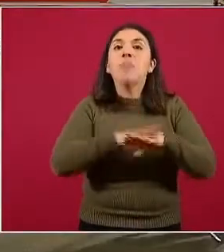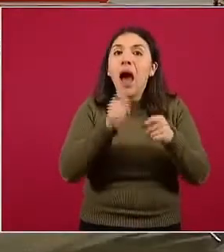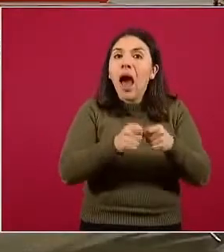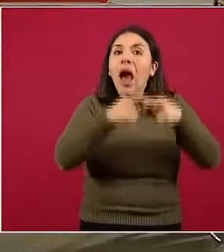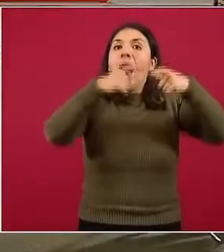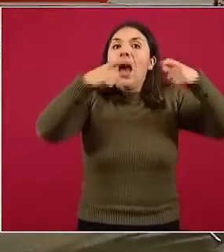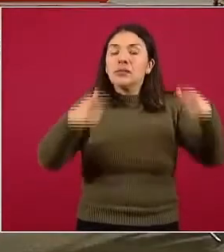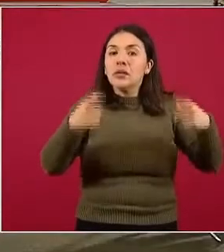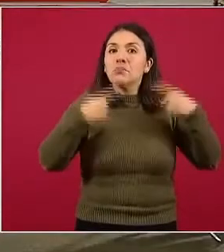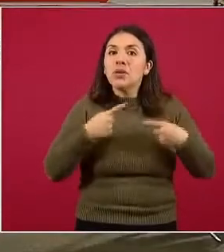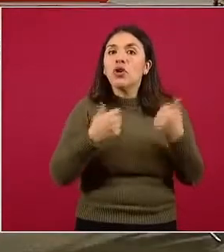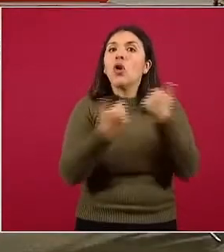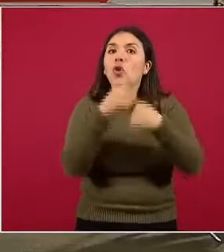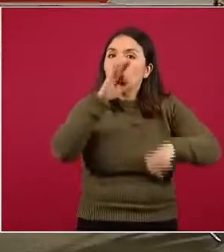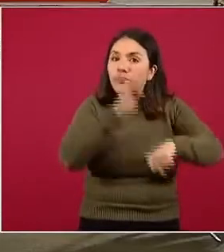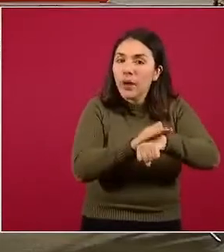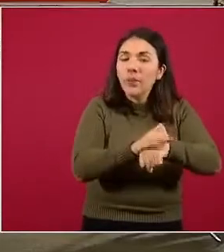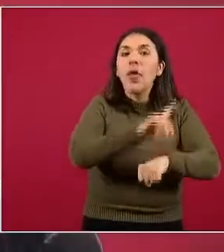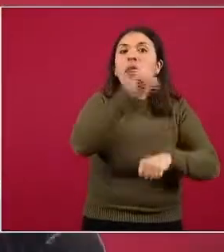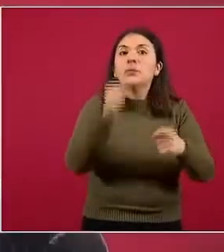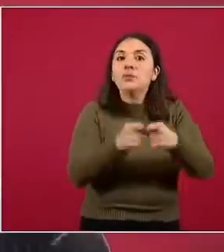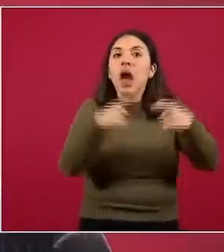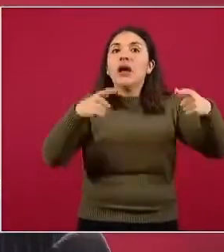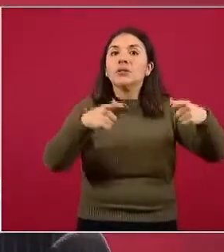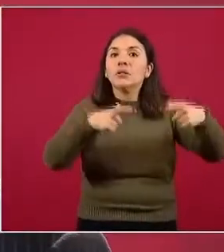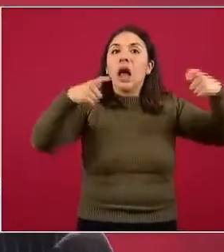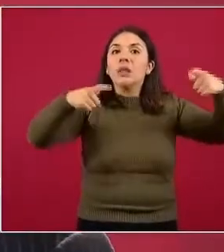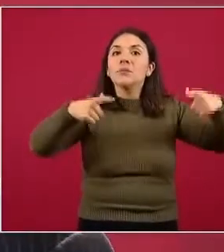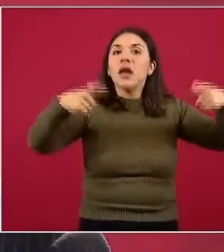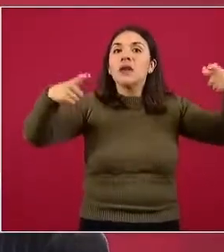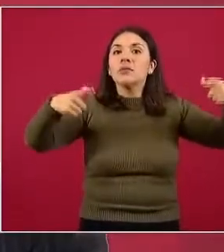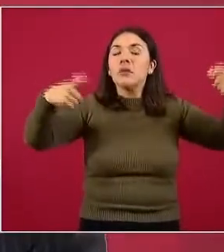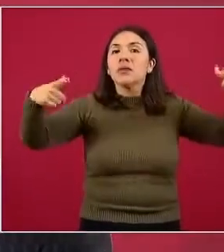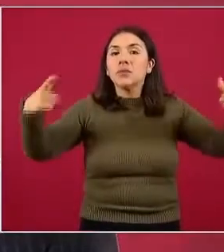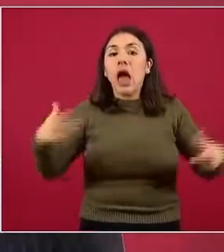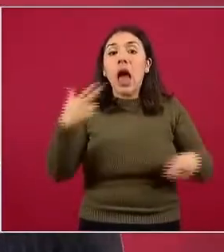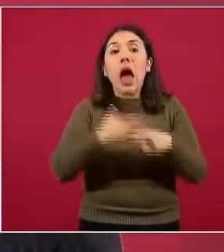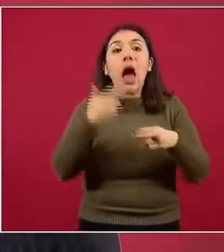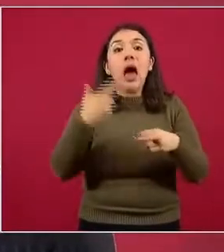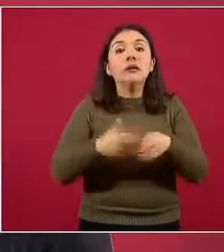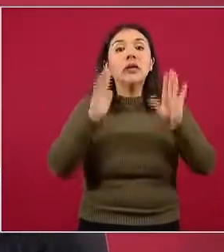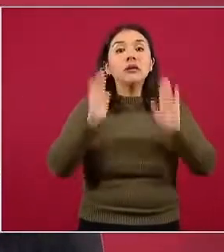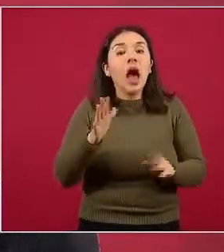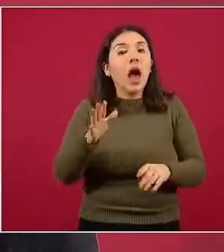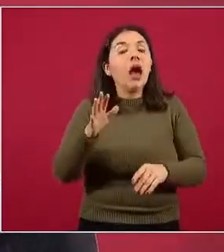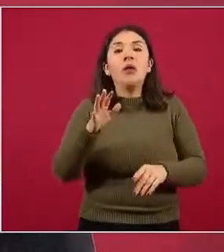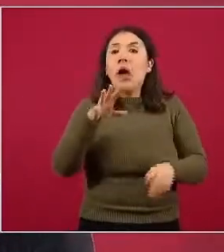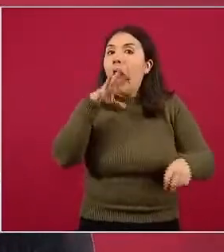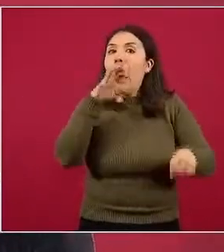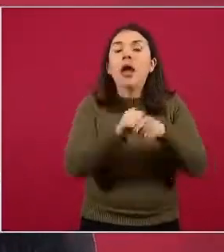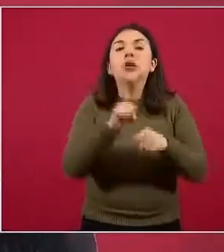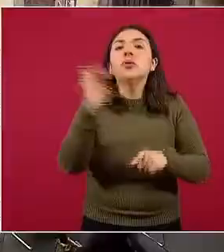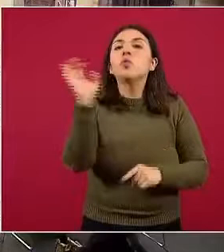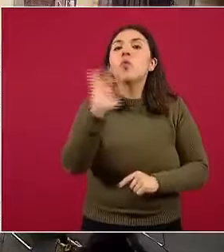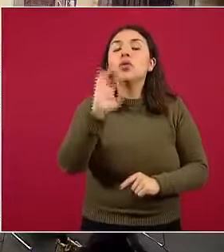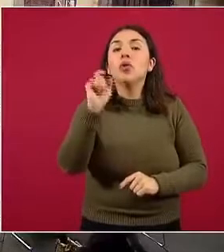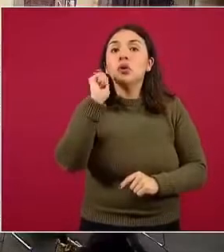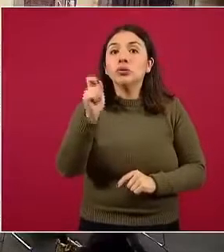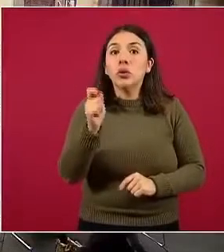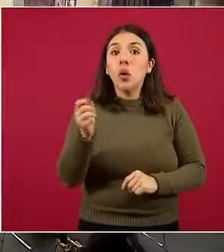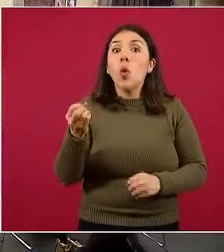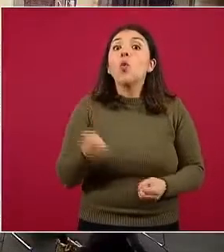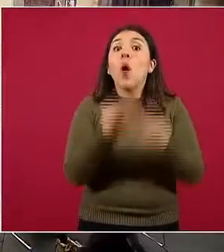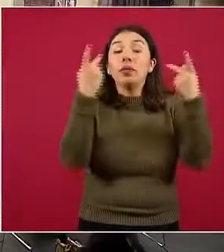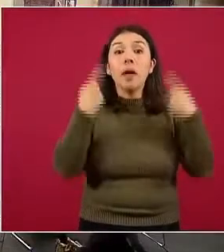de personas inmunes y lo voy a aumentar más y más y más, hasta que llegaré a un punto en donde la proporción